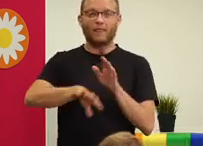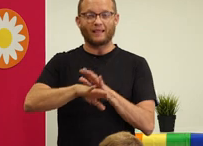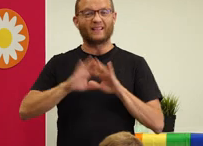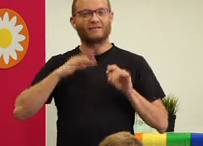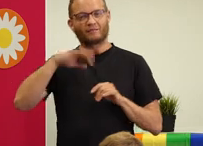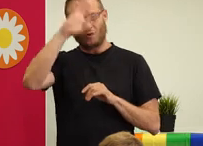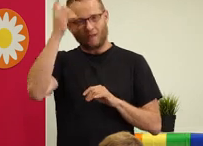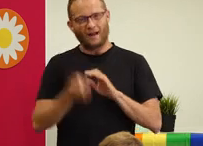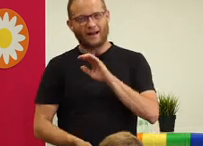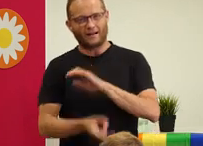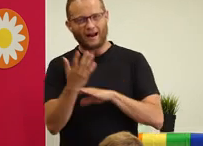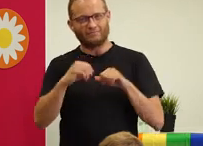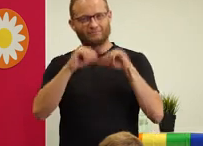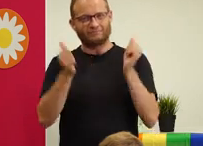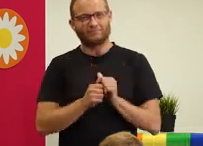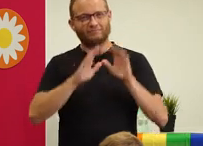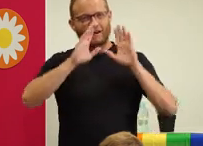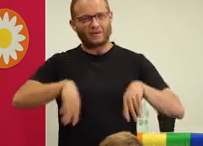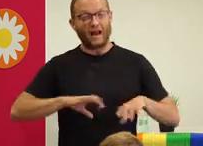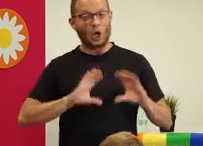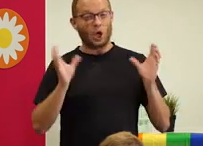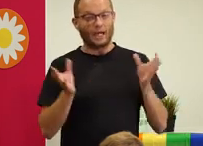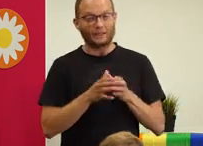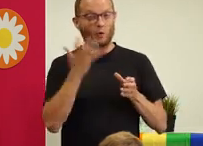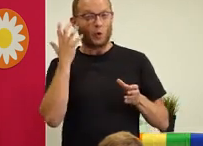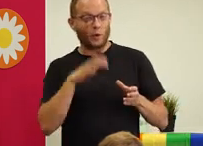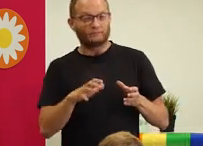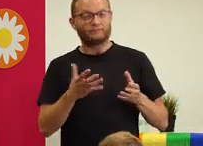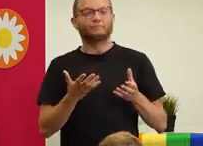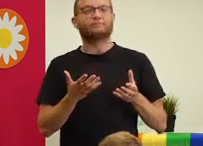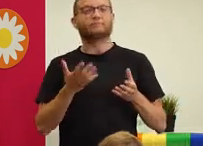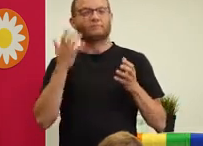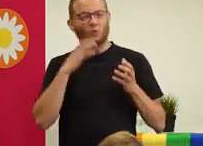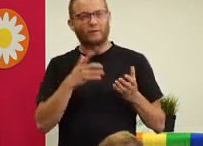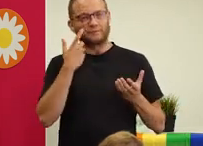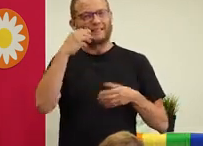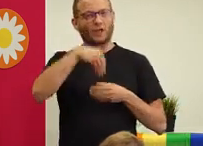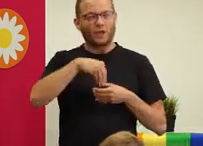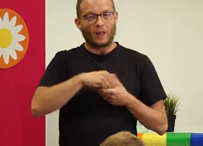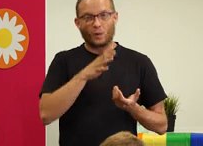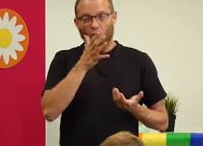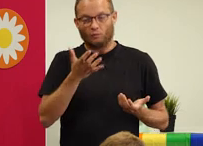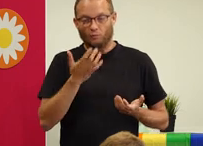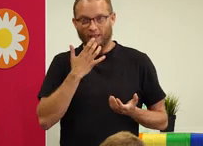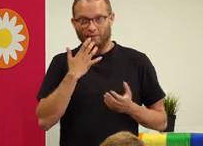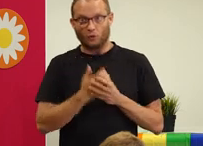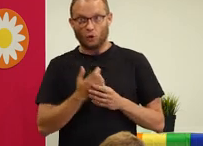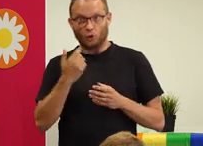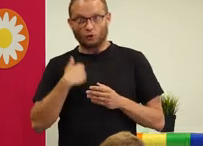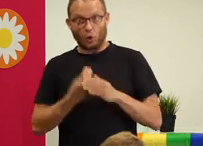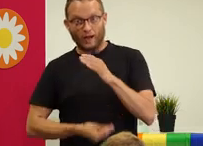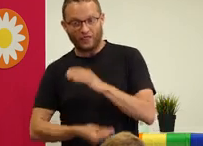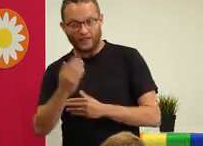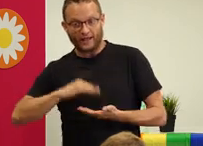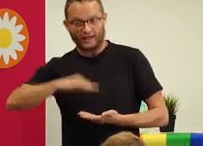obviar y crear unos estereotipos que al final el colectivo queer se lo acaba interiorizando. Porque yo nací y